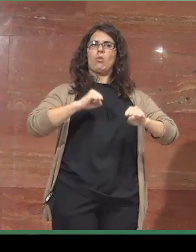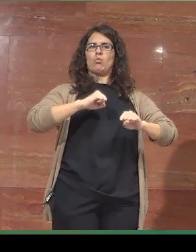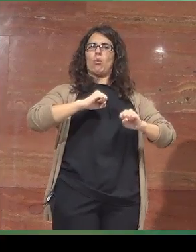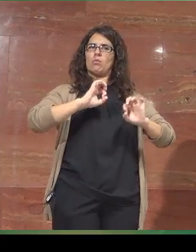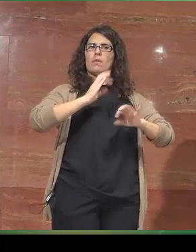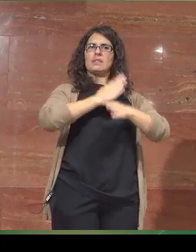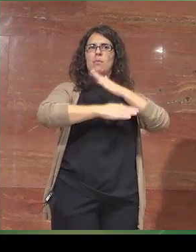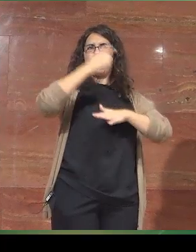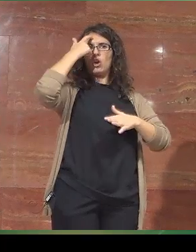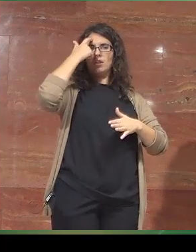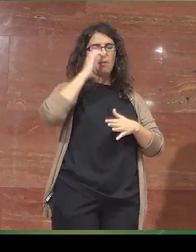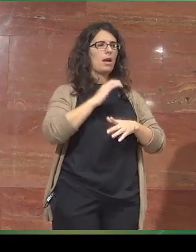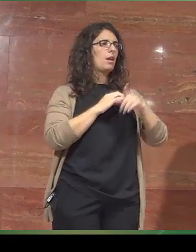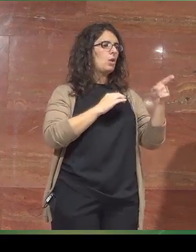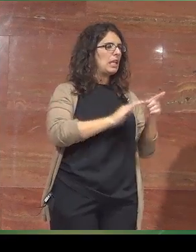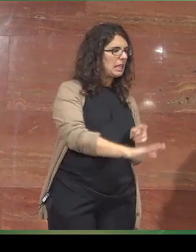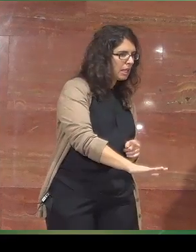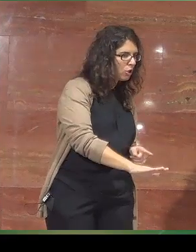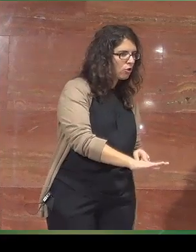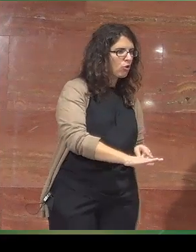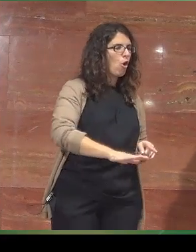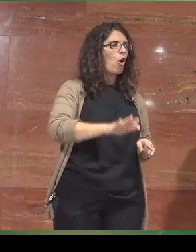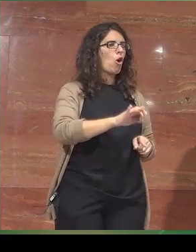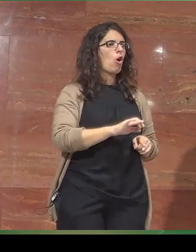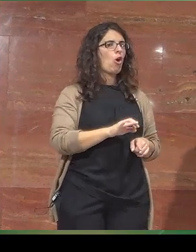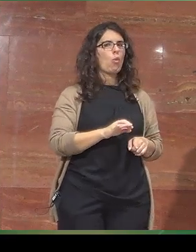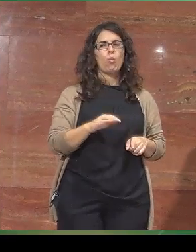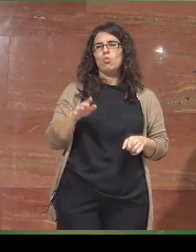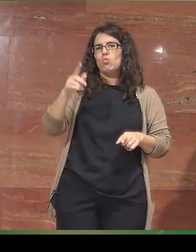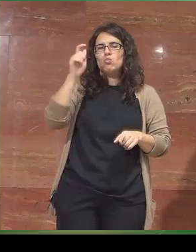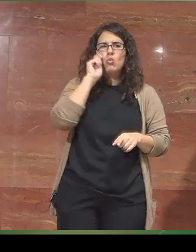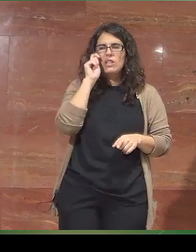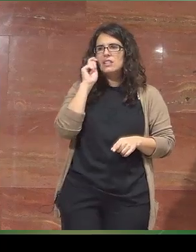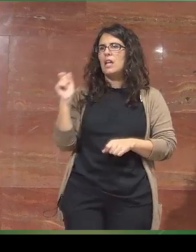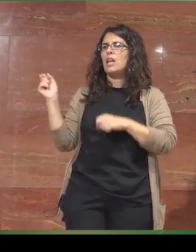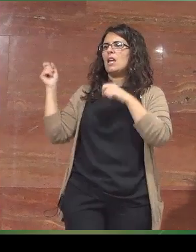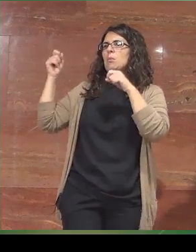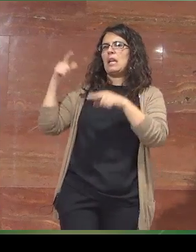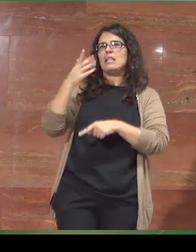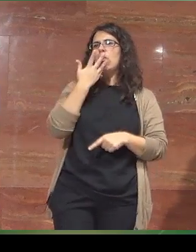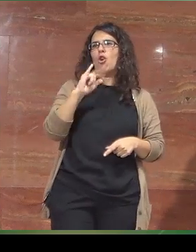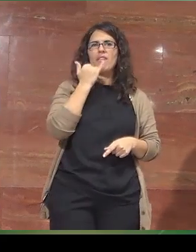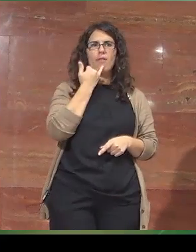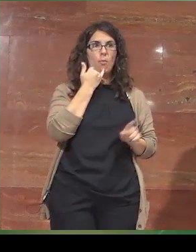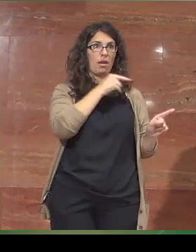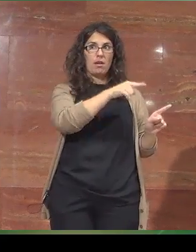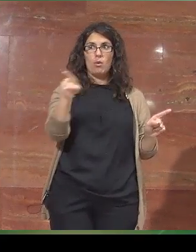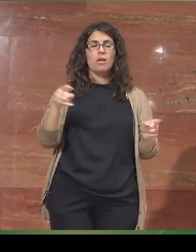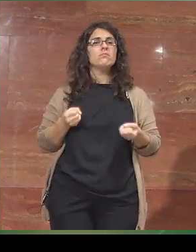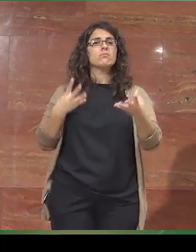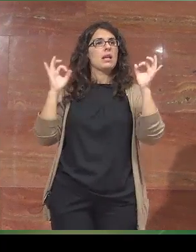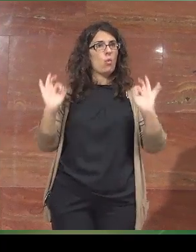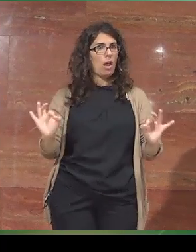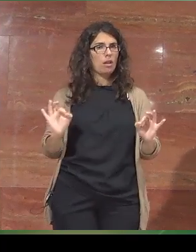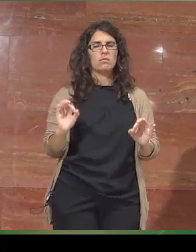que a un niño, que a una persona simplemente turista o inmigrante que no conoce el idioma. Por tanto, me parece